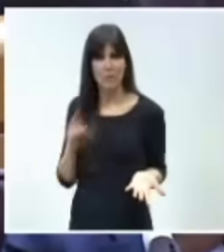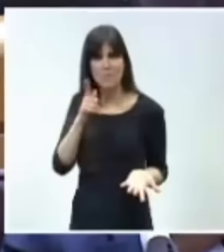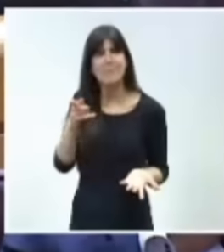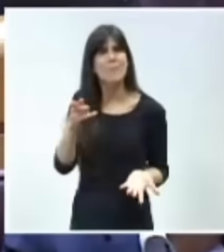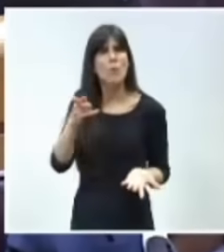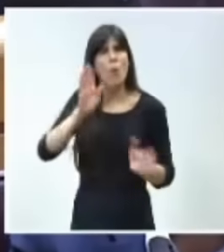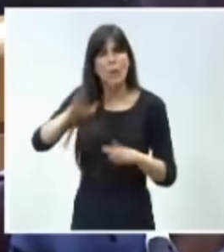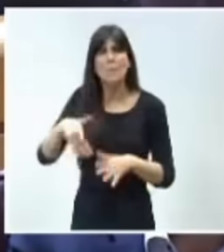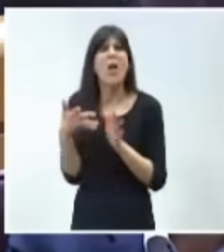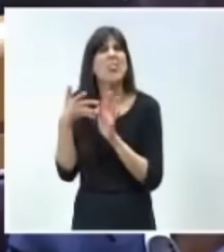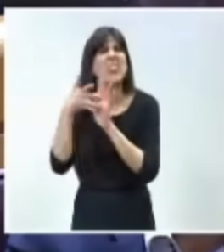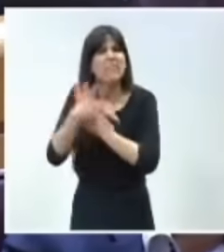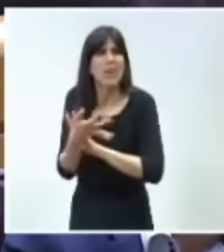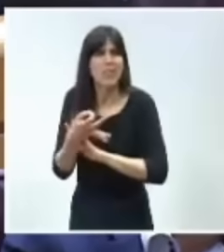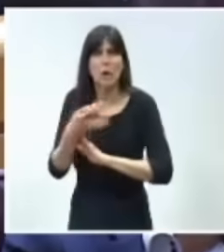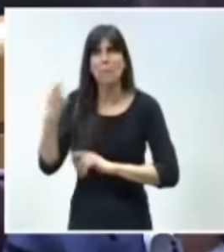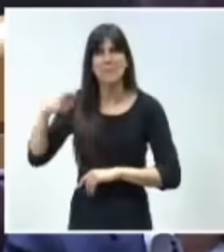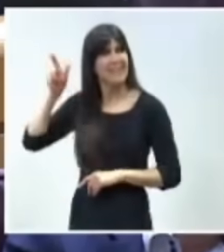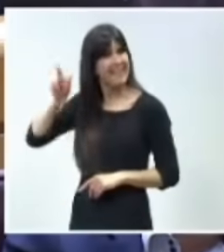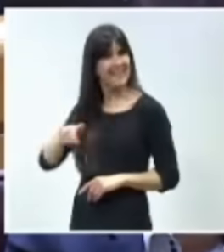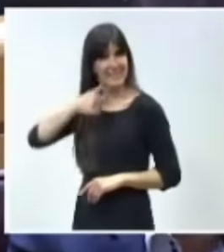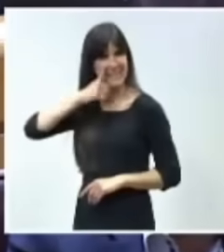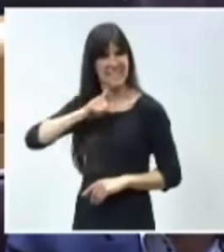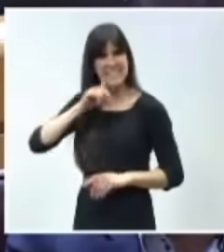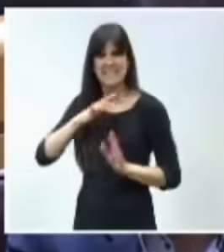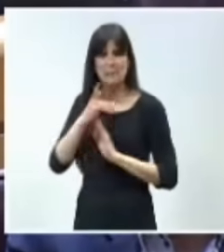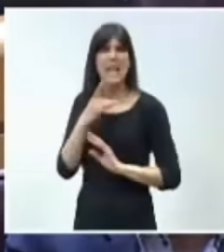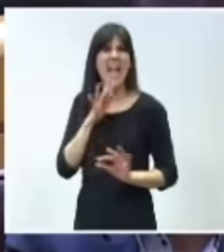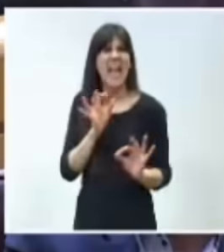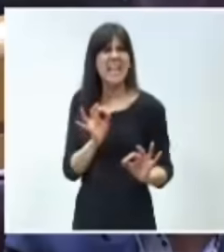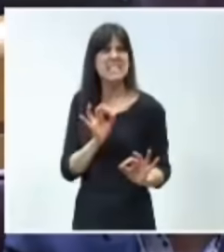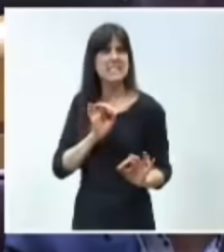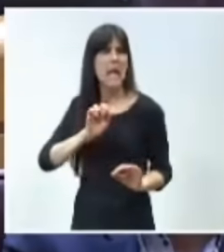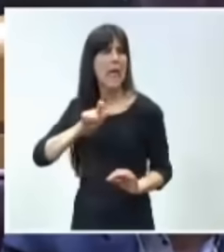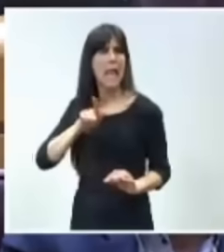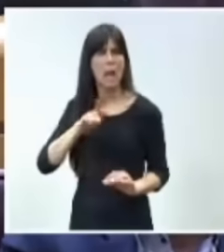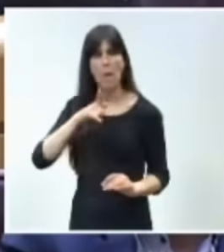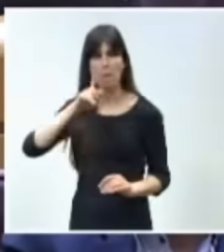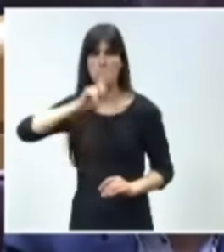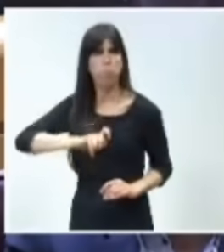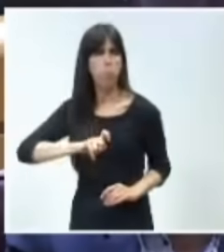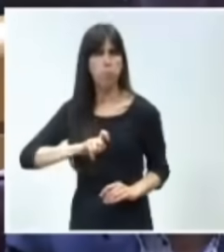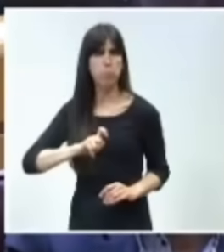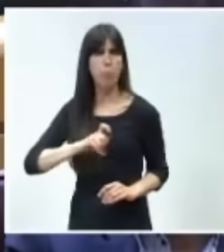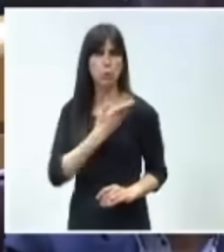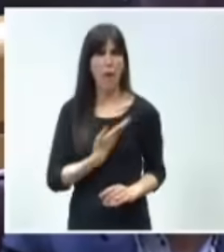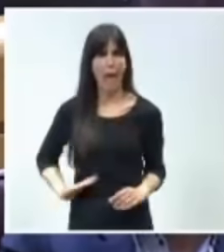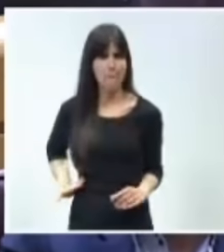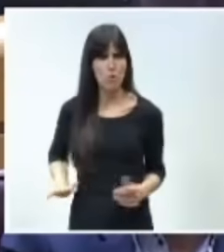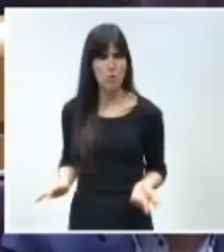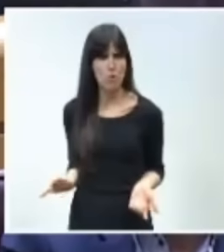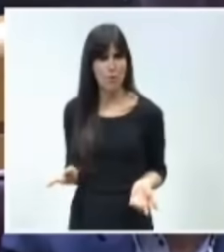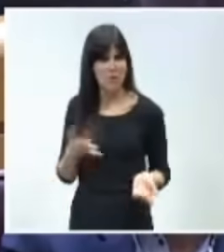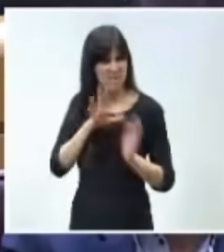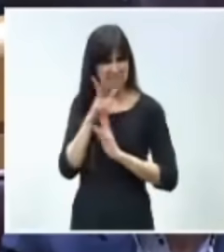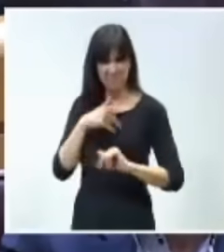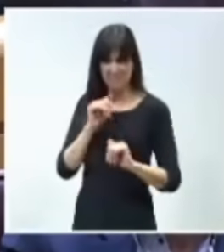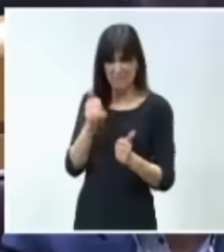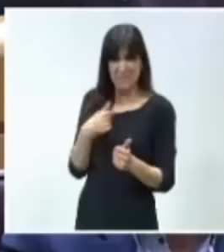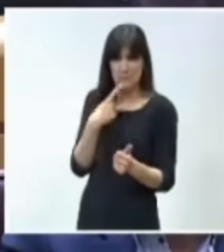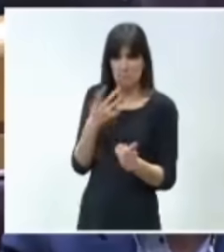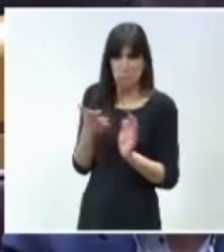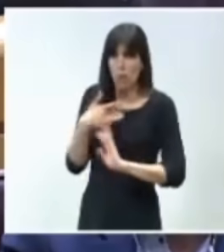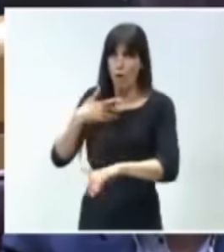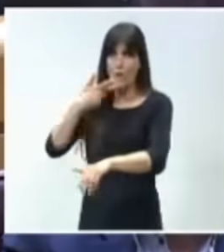última definición del presidente del gobierno. Es el puto amo. Mire, yo no voy a hacer una valoración del apelativo inicial. No le